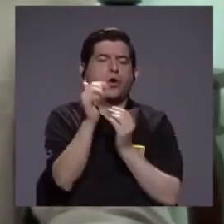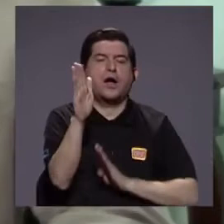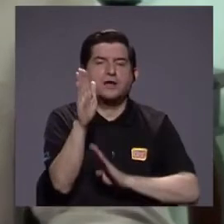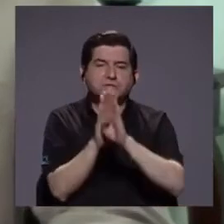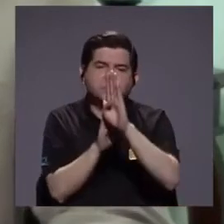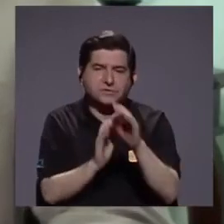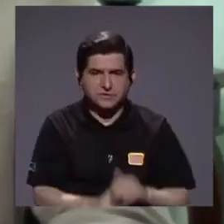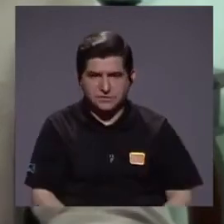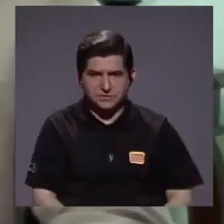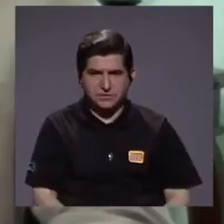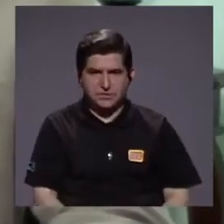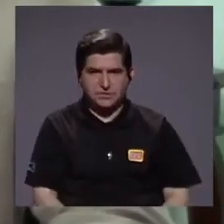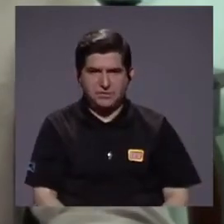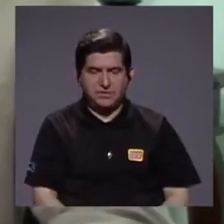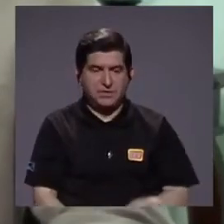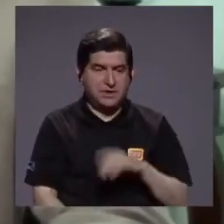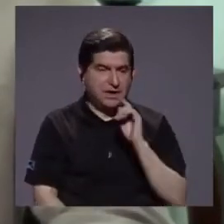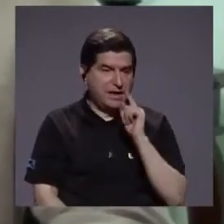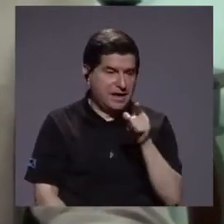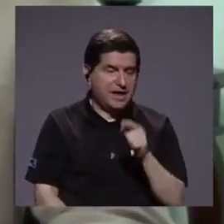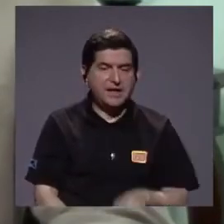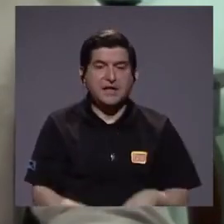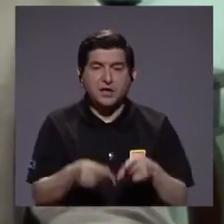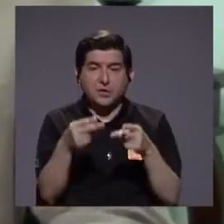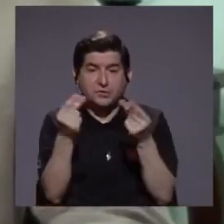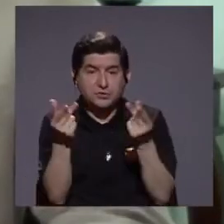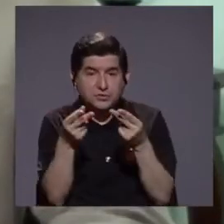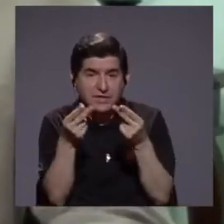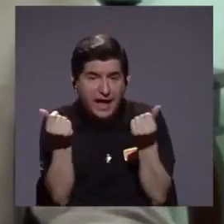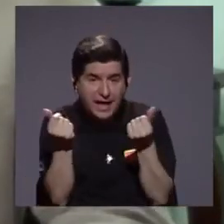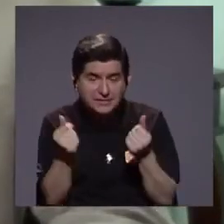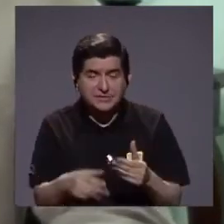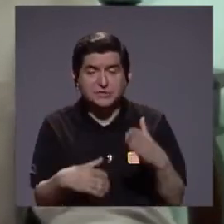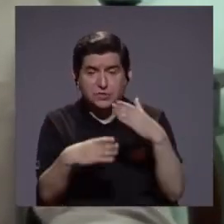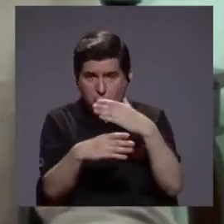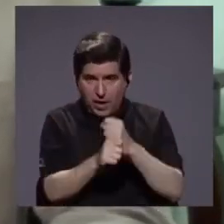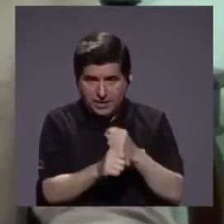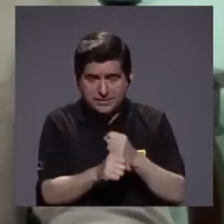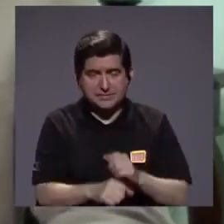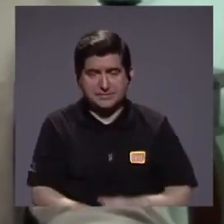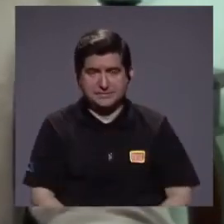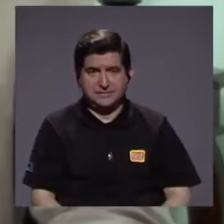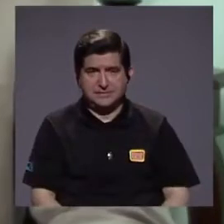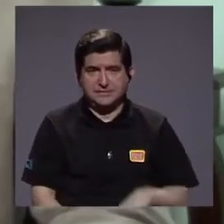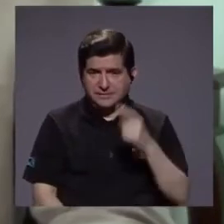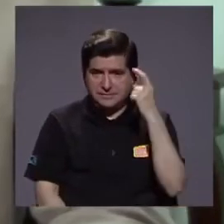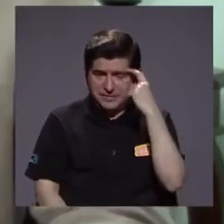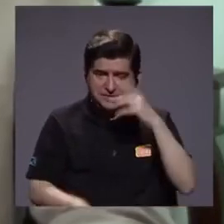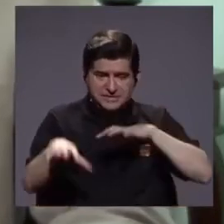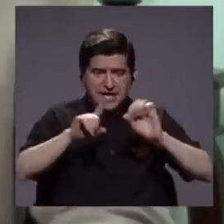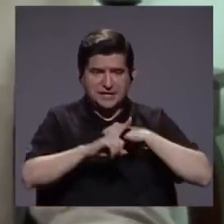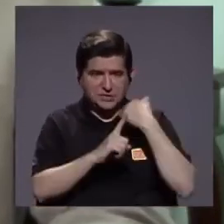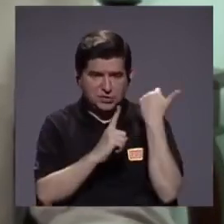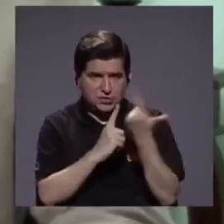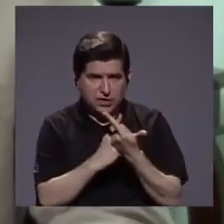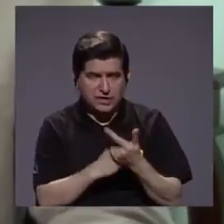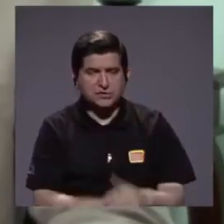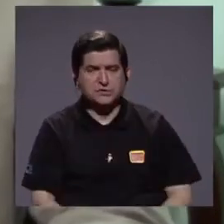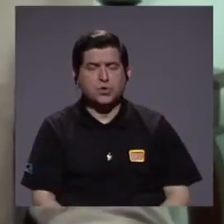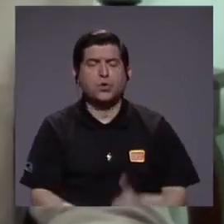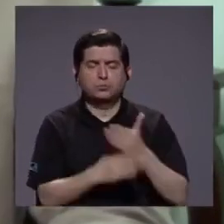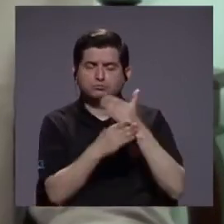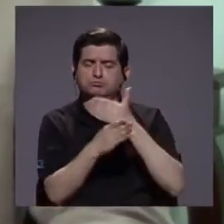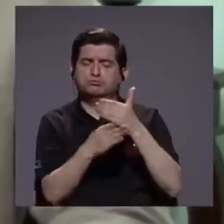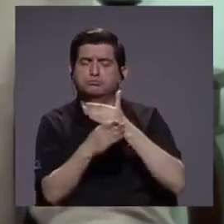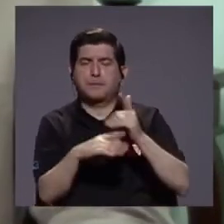desarrollo, donde ese gasto que se vaya a hacer en la acción social se